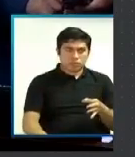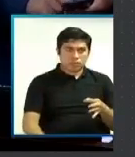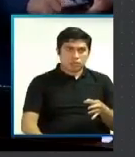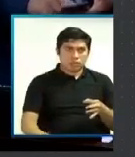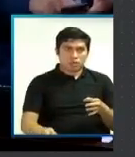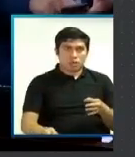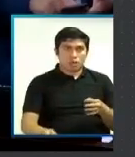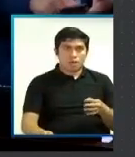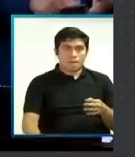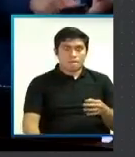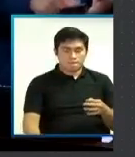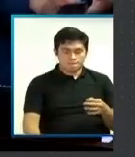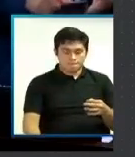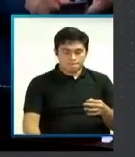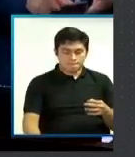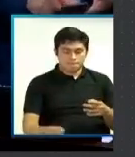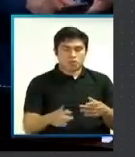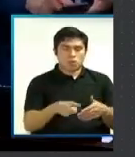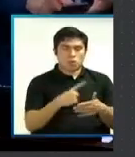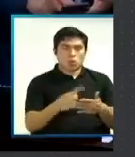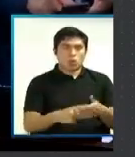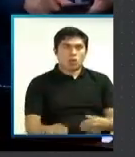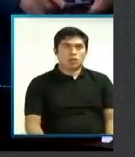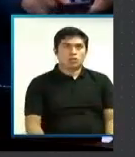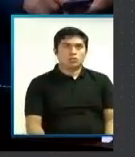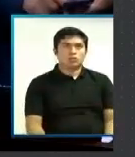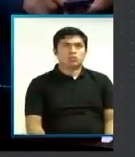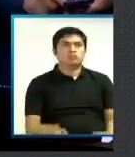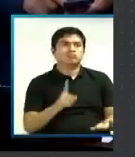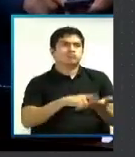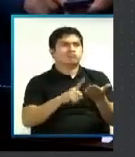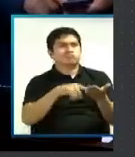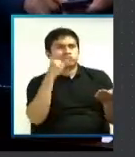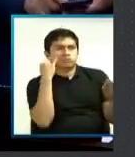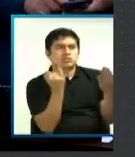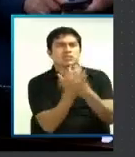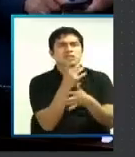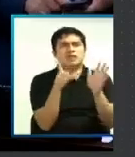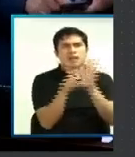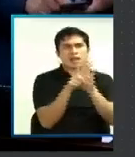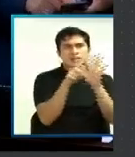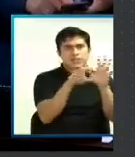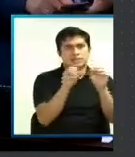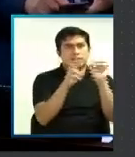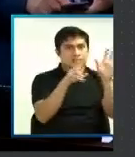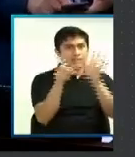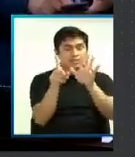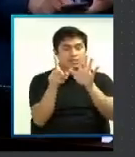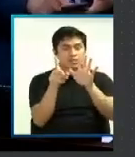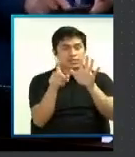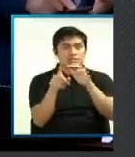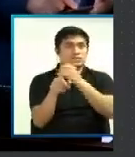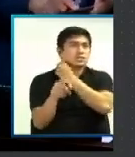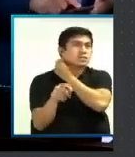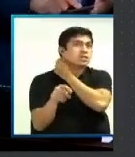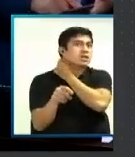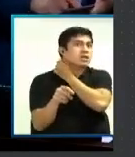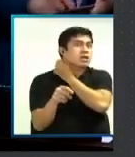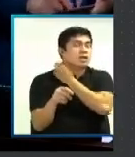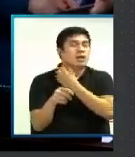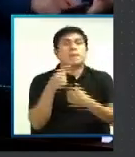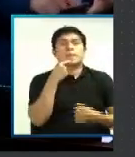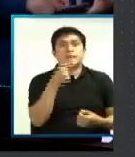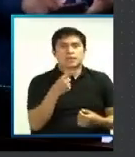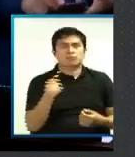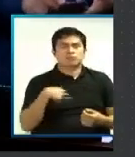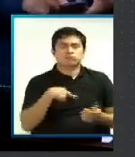con las demandas que ustedes están pidiendo, tomarán unas medidas y que el pueblo reaccionará. ¿Cuáles son esas medidas que ustedes podrían estar tomando? En su momento las